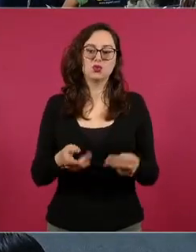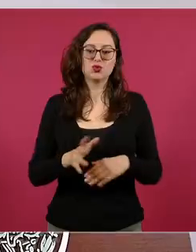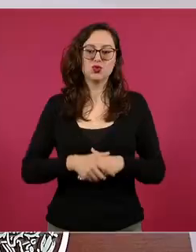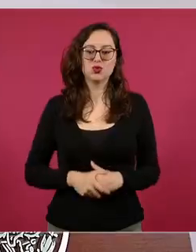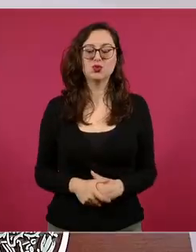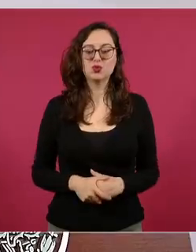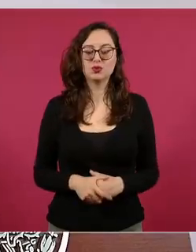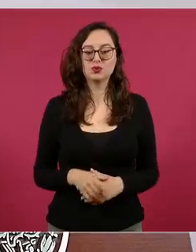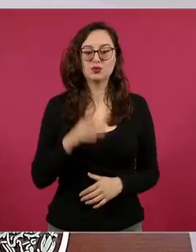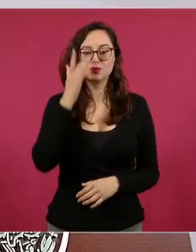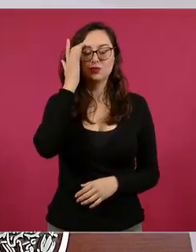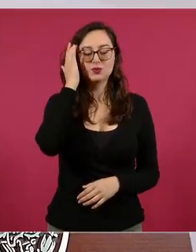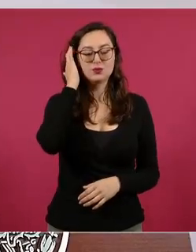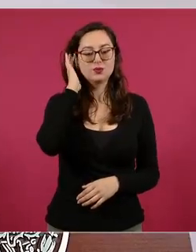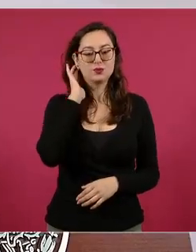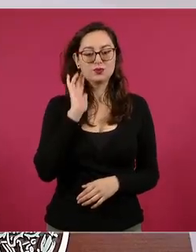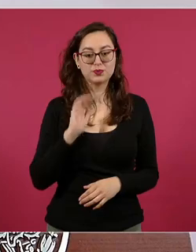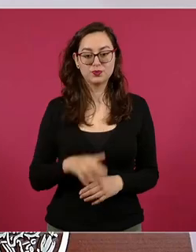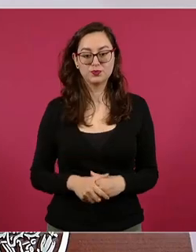Salinas creó